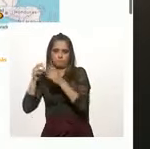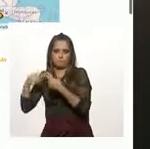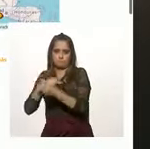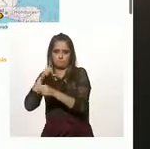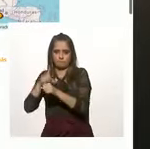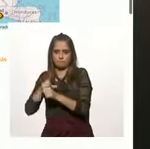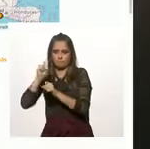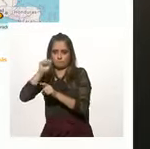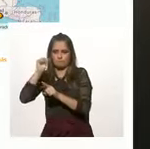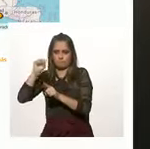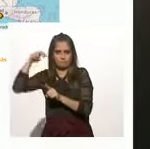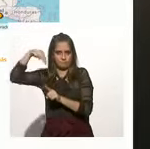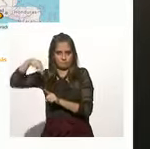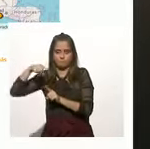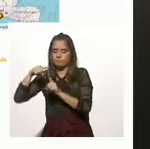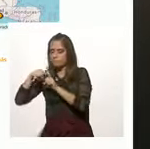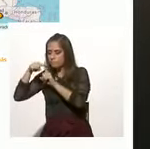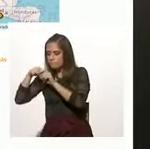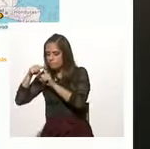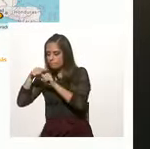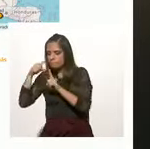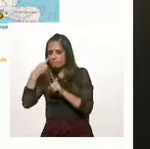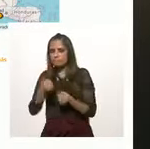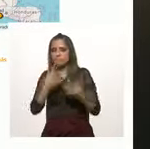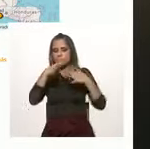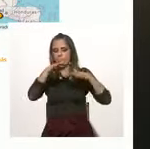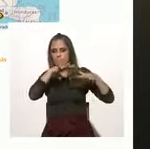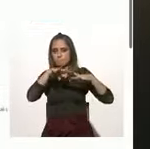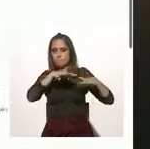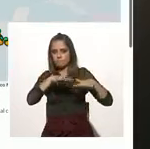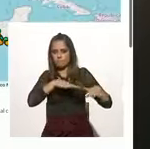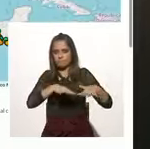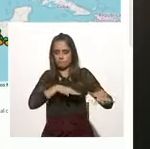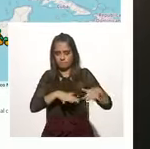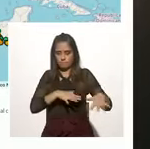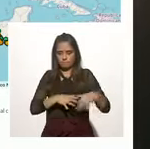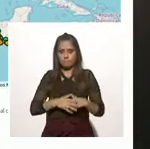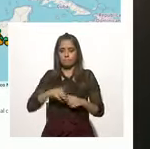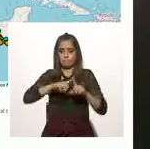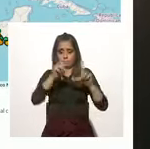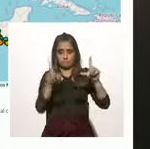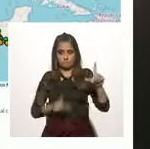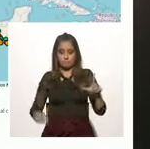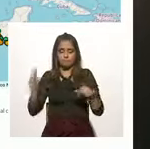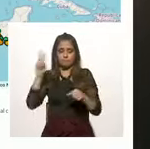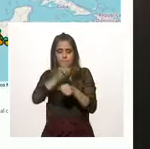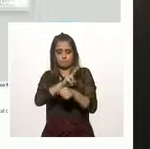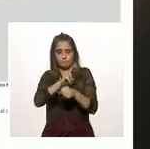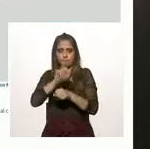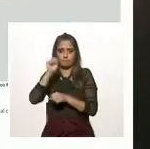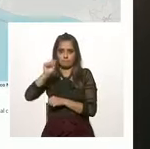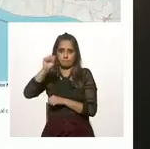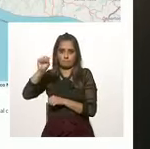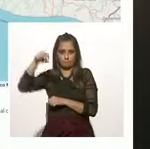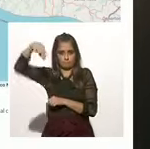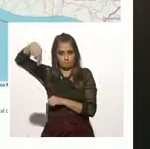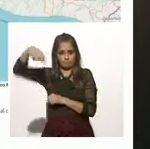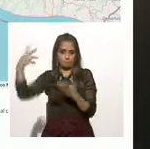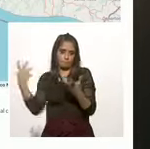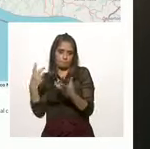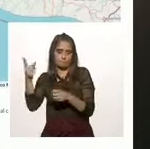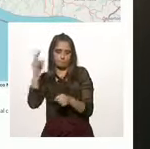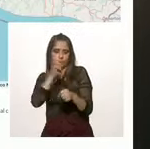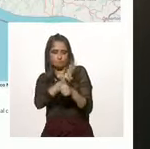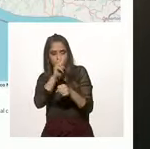Y en nuestro país, la institución encargada del monitoreo a nivel nacional es el Servicio Sismológico Nacional.